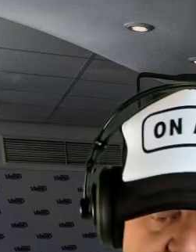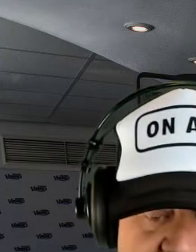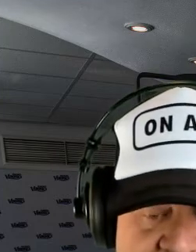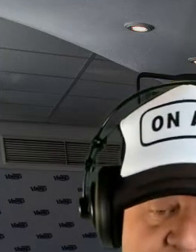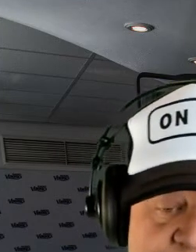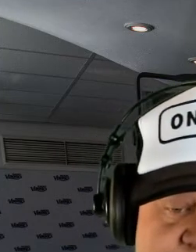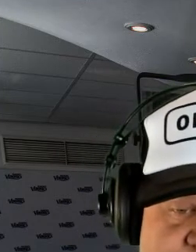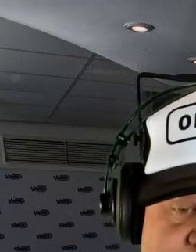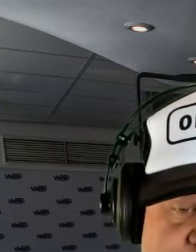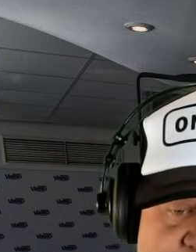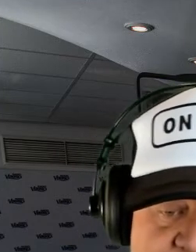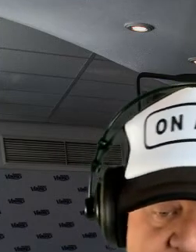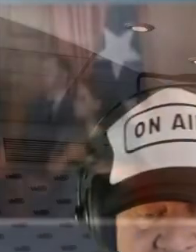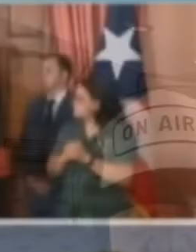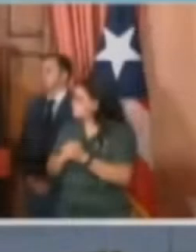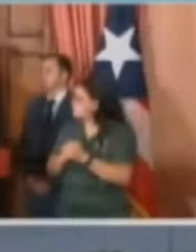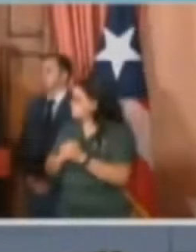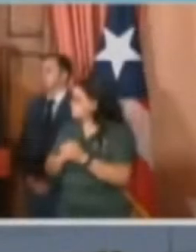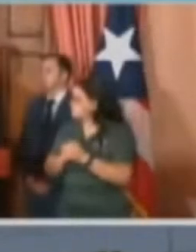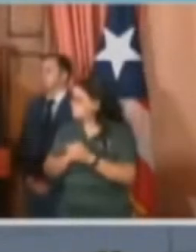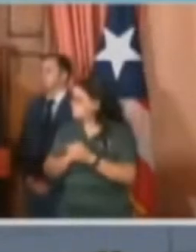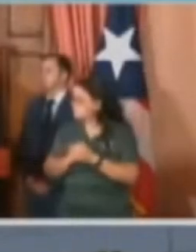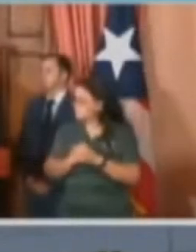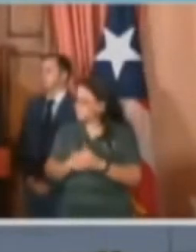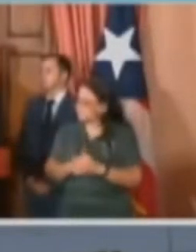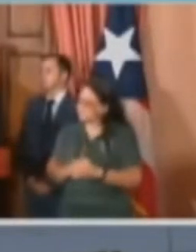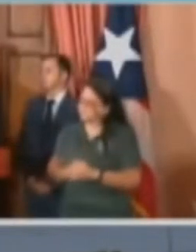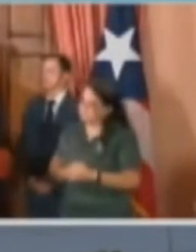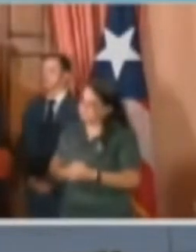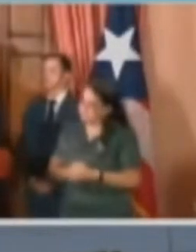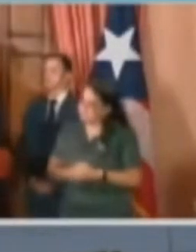Yo te voy a dar un ejemplo.